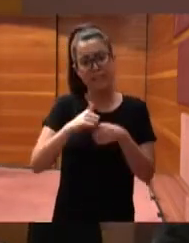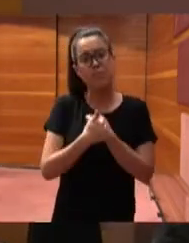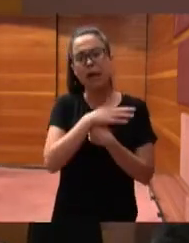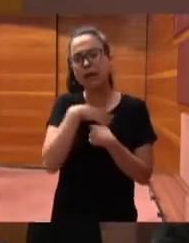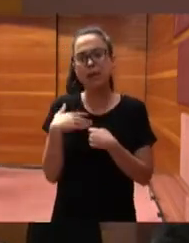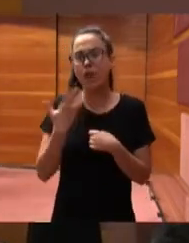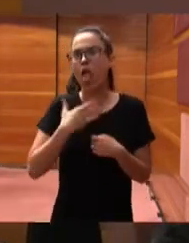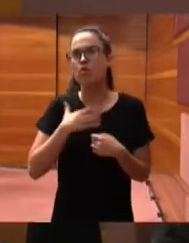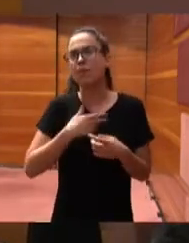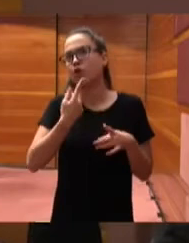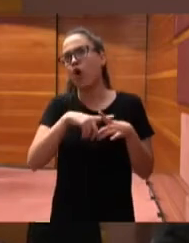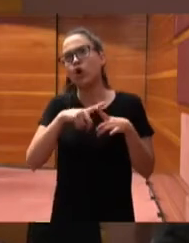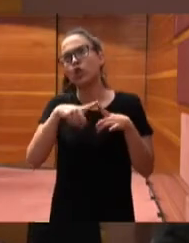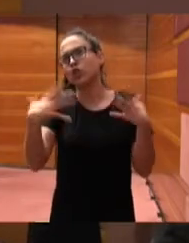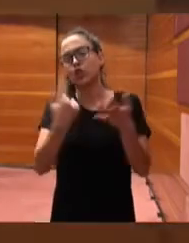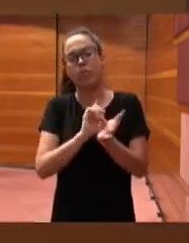Por favor, vengan